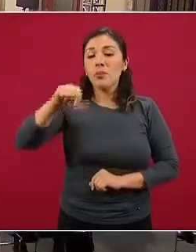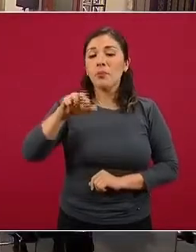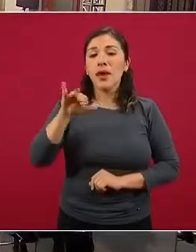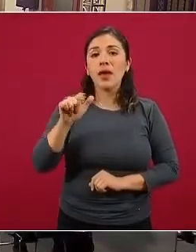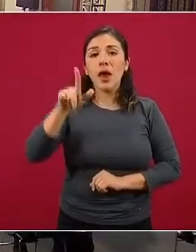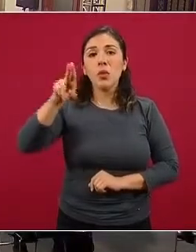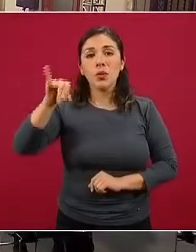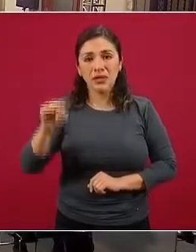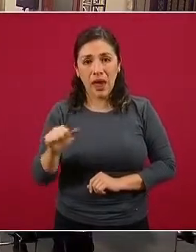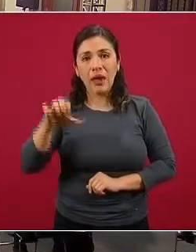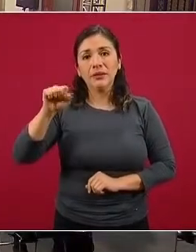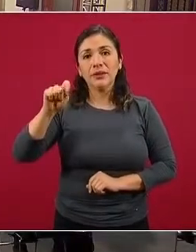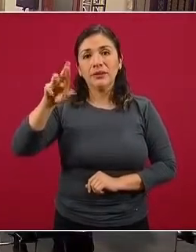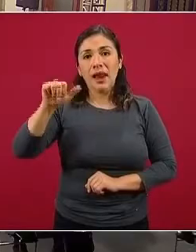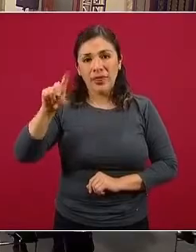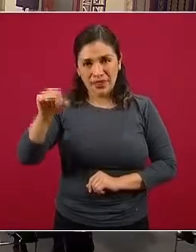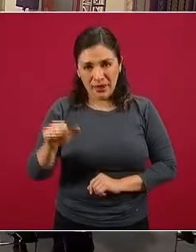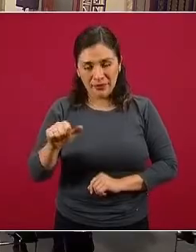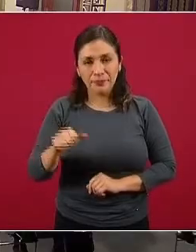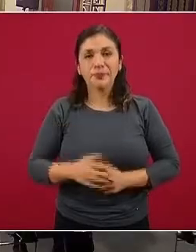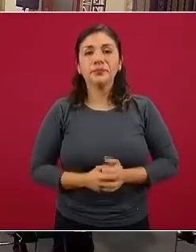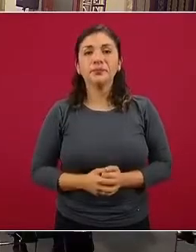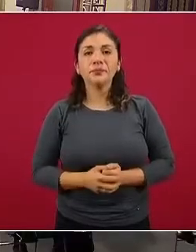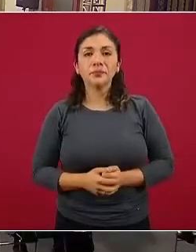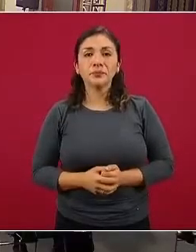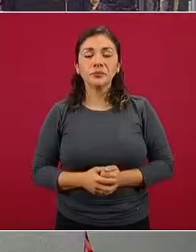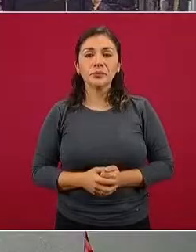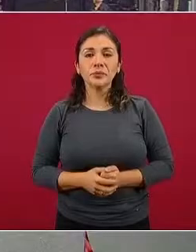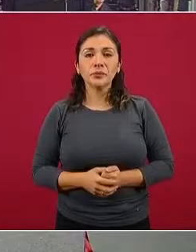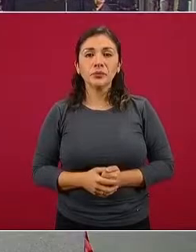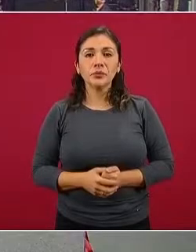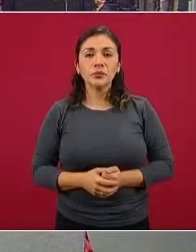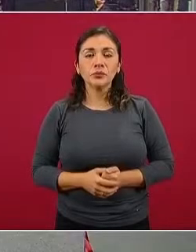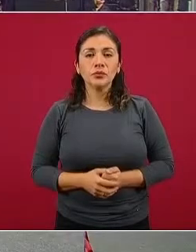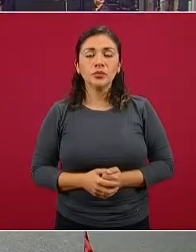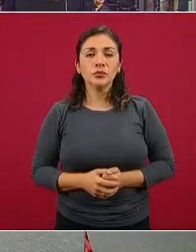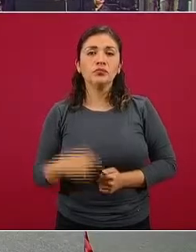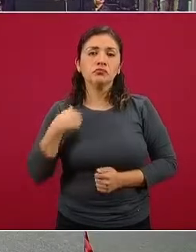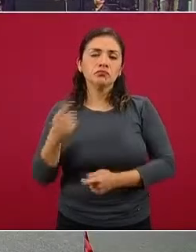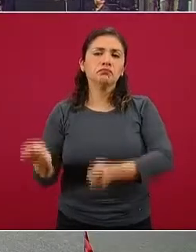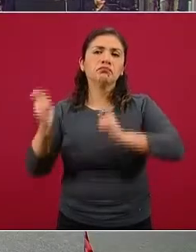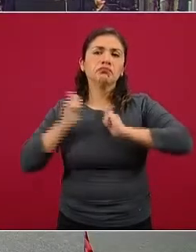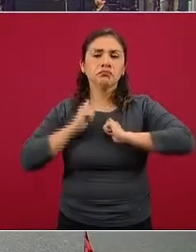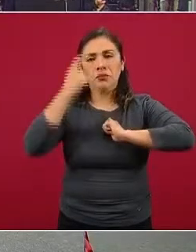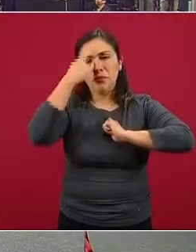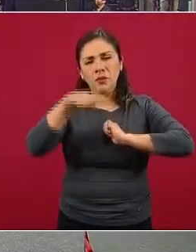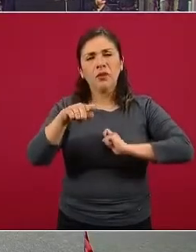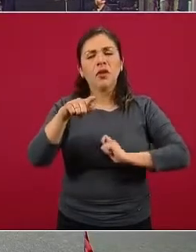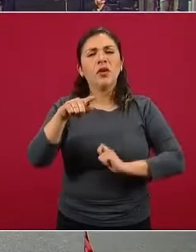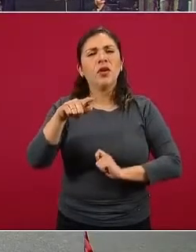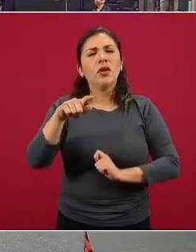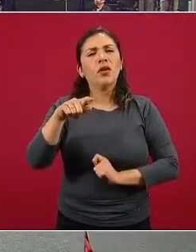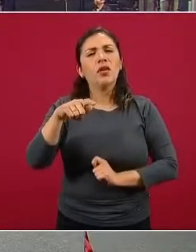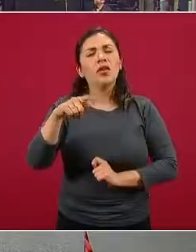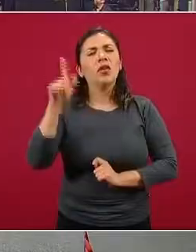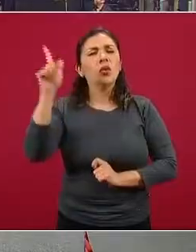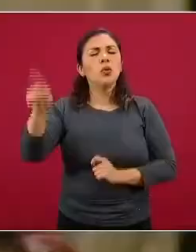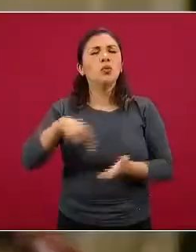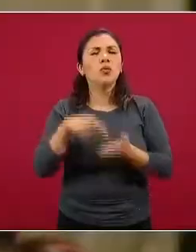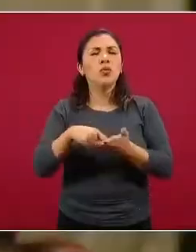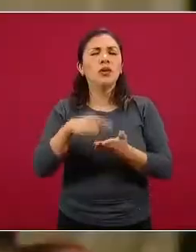Luisa Estrada, soy del canal La Grillotina Política, corresponsal de Luis el Republicano de